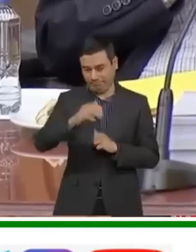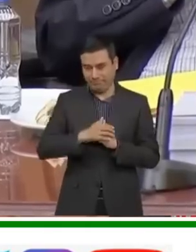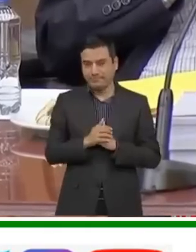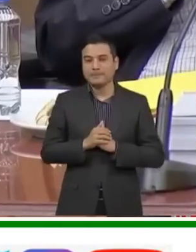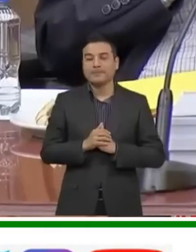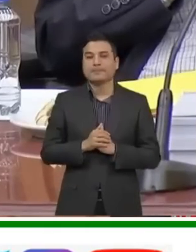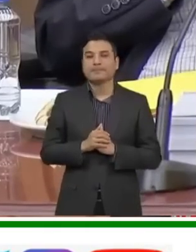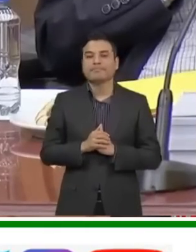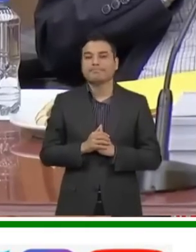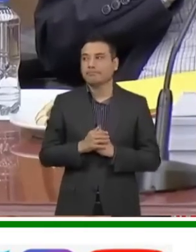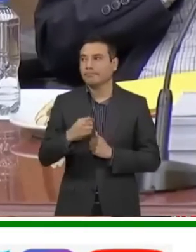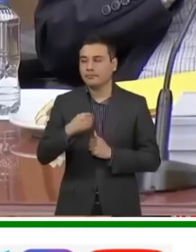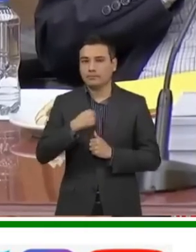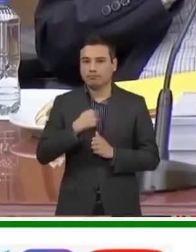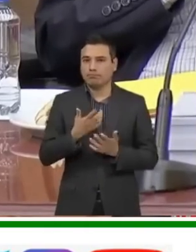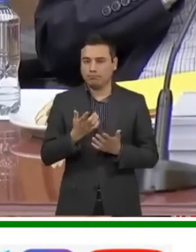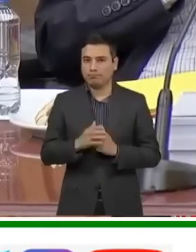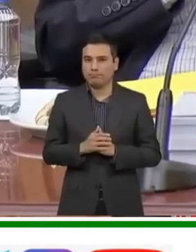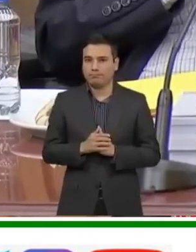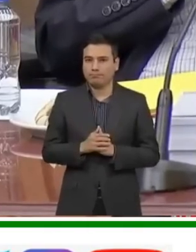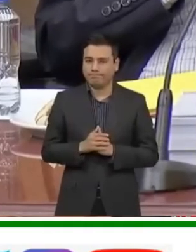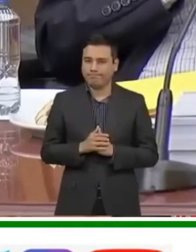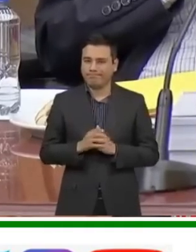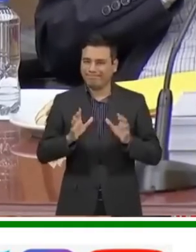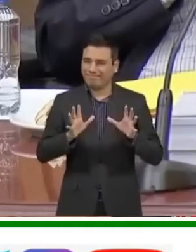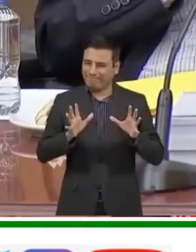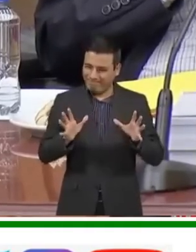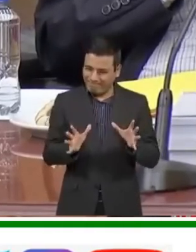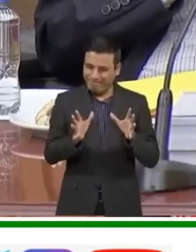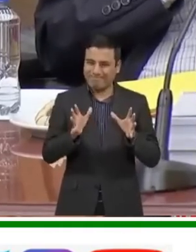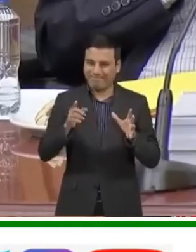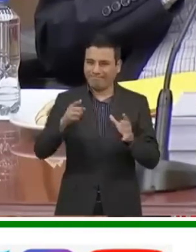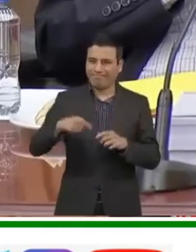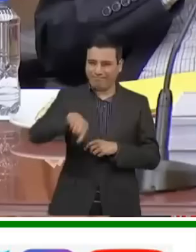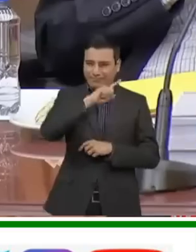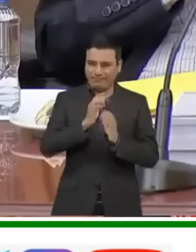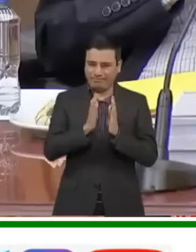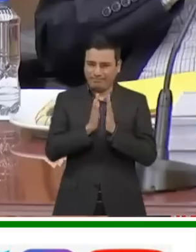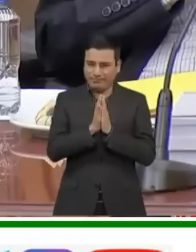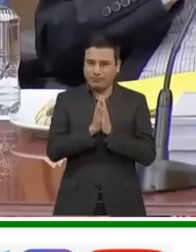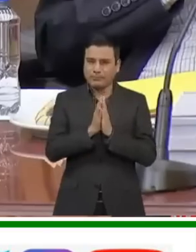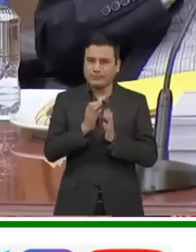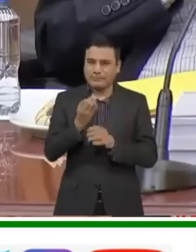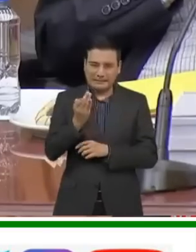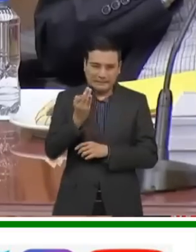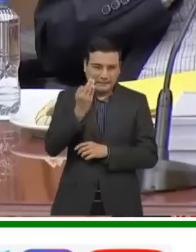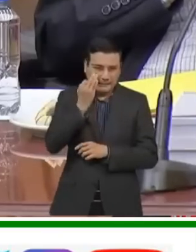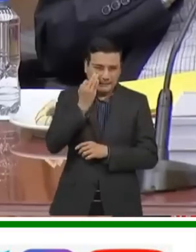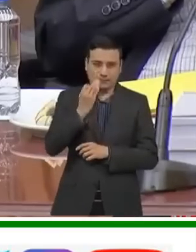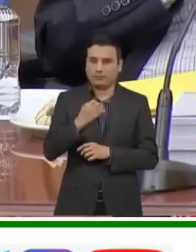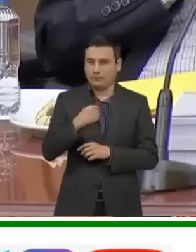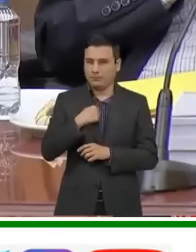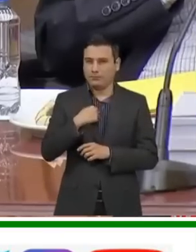invito conmigo a escuchar, a atestiguar lo que les voy